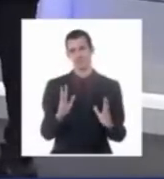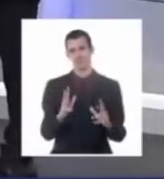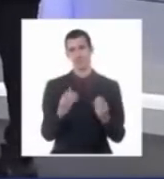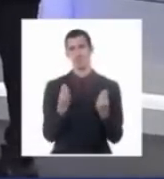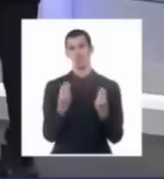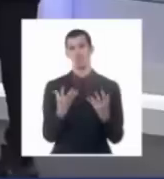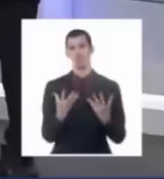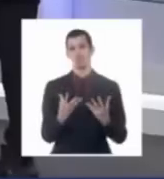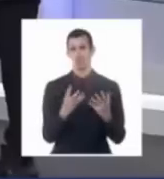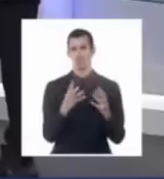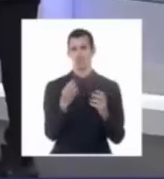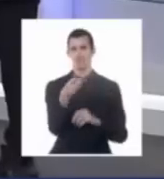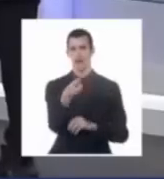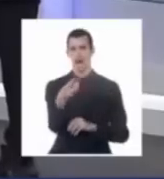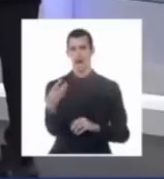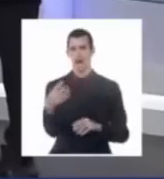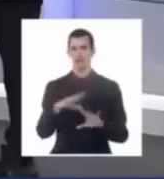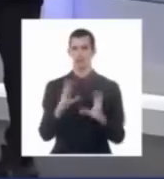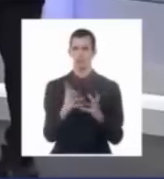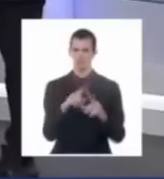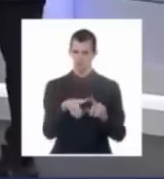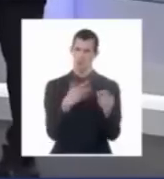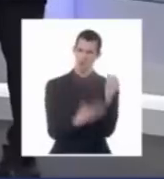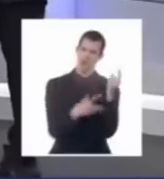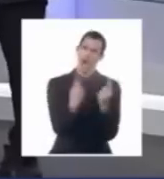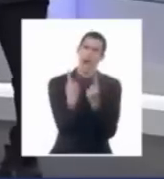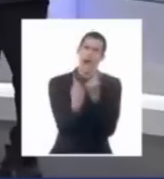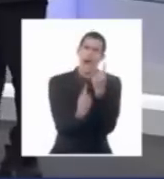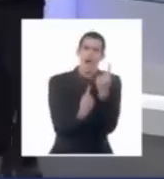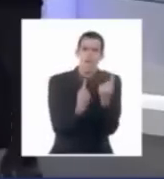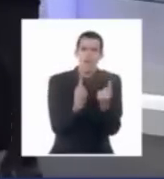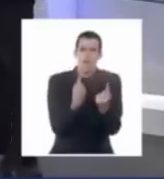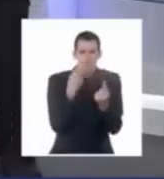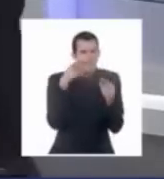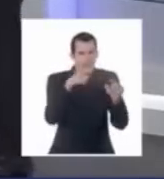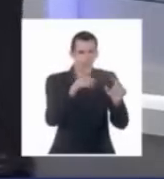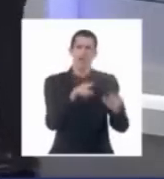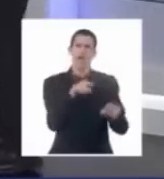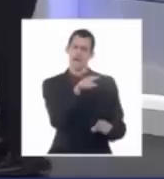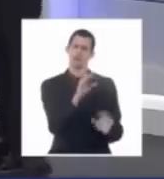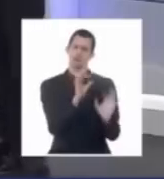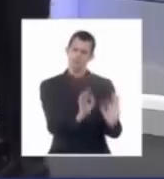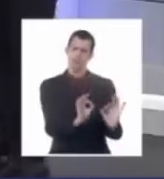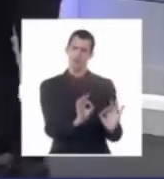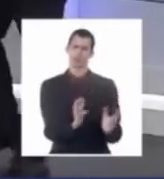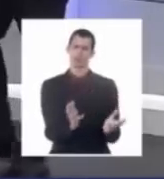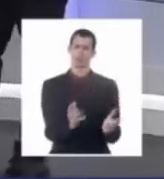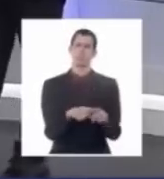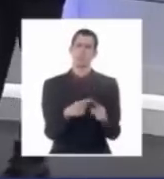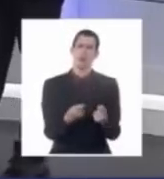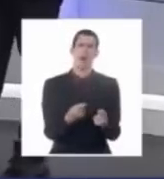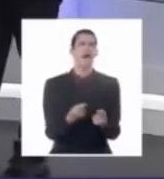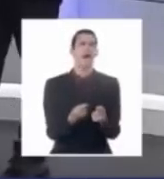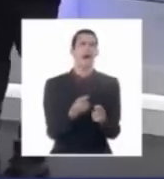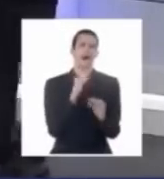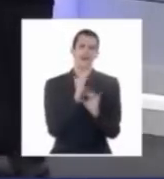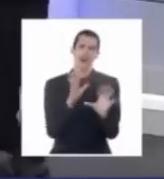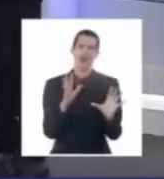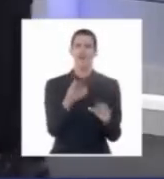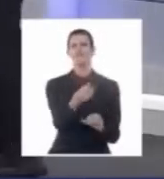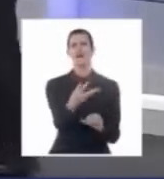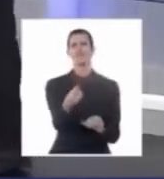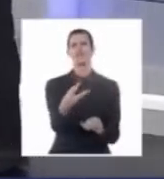que que golpean de de asesinatos en familia feminicidio robos o sea todo no es falso quisiera que me dieran por favor